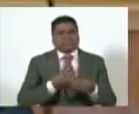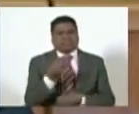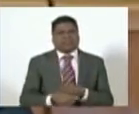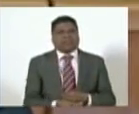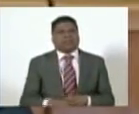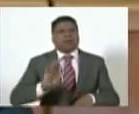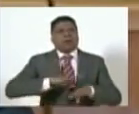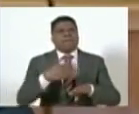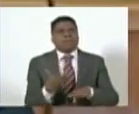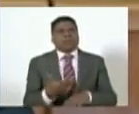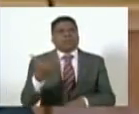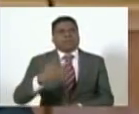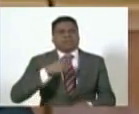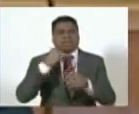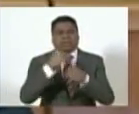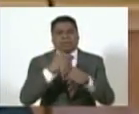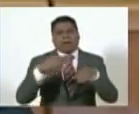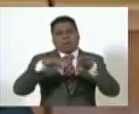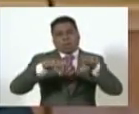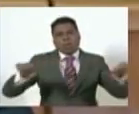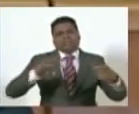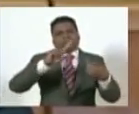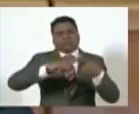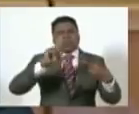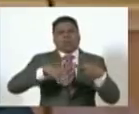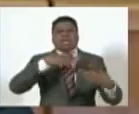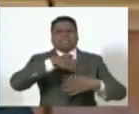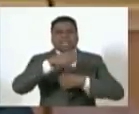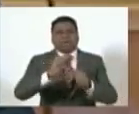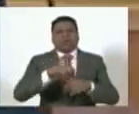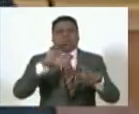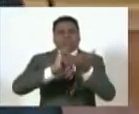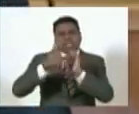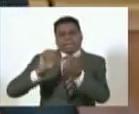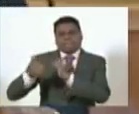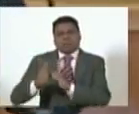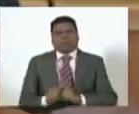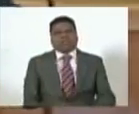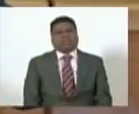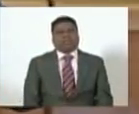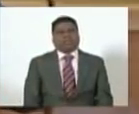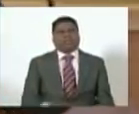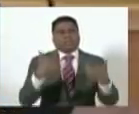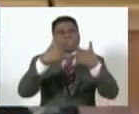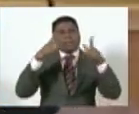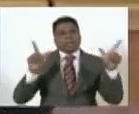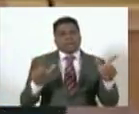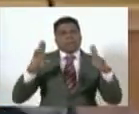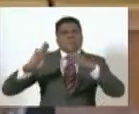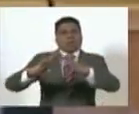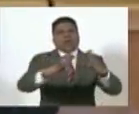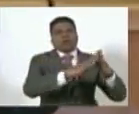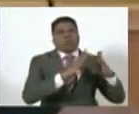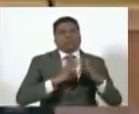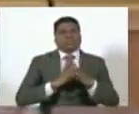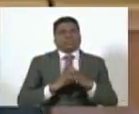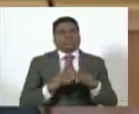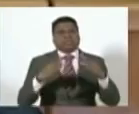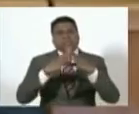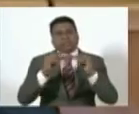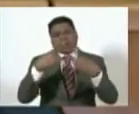porque llega la obra pública, llega la educación, llega la salud, llega la actividad deportiva y liberamos a la comunidad de las condiciones